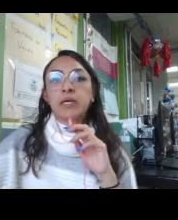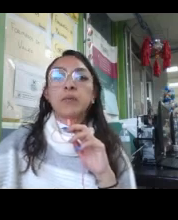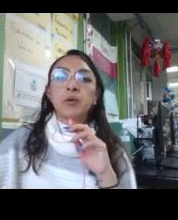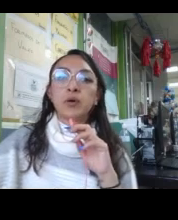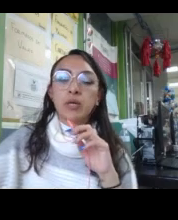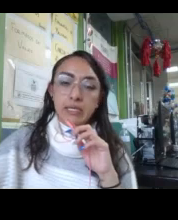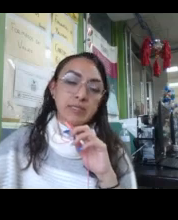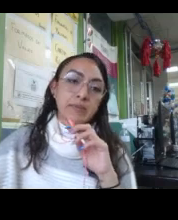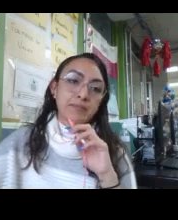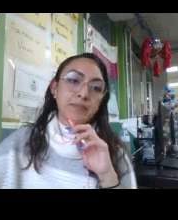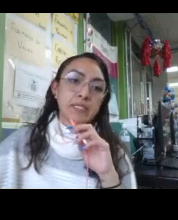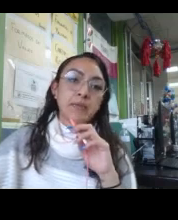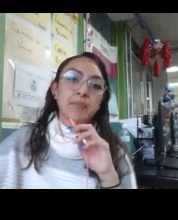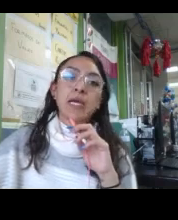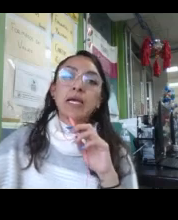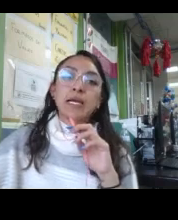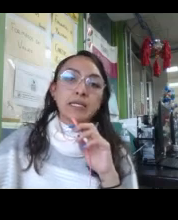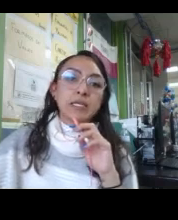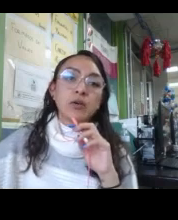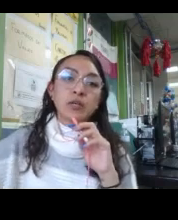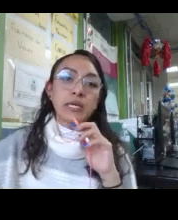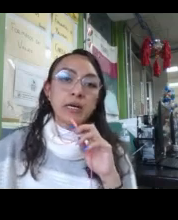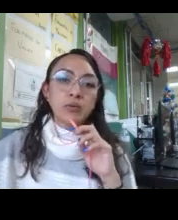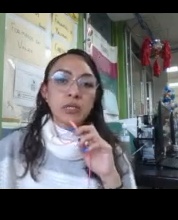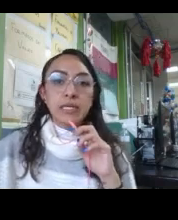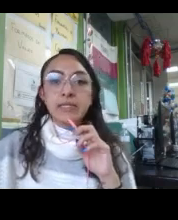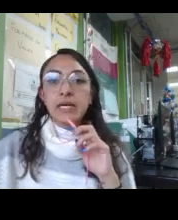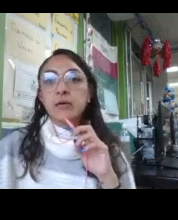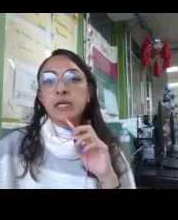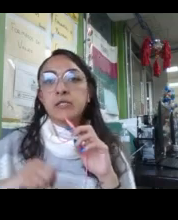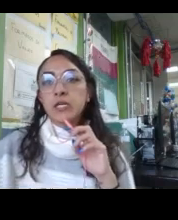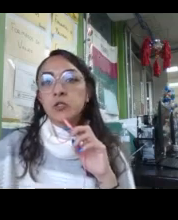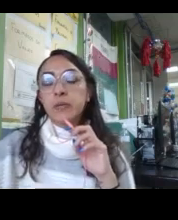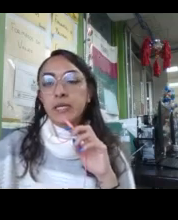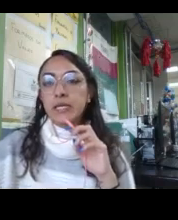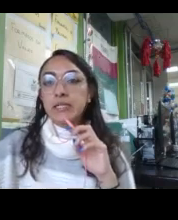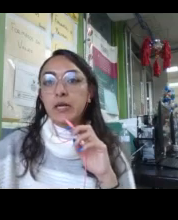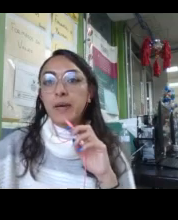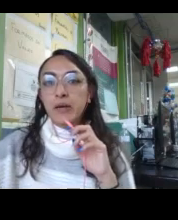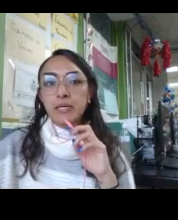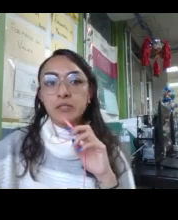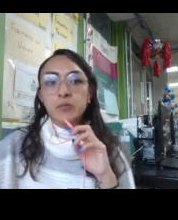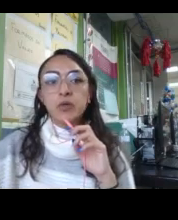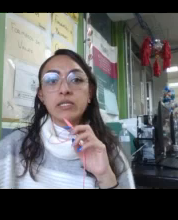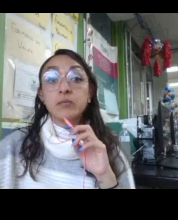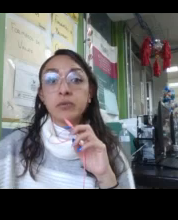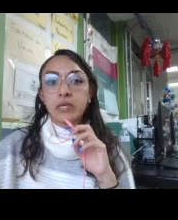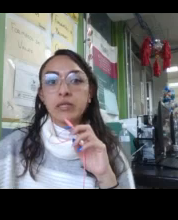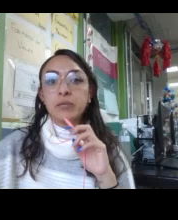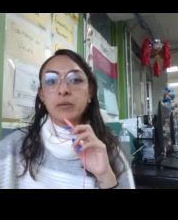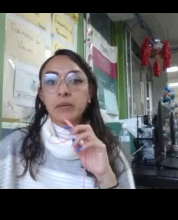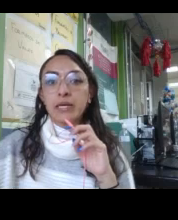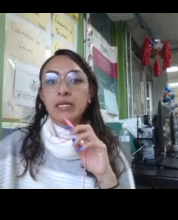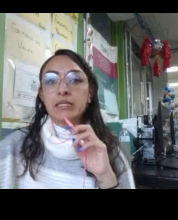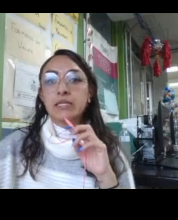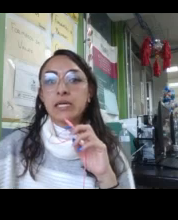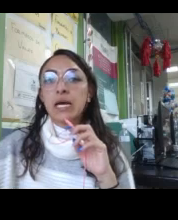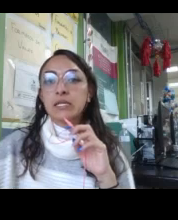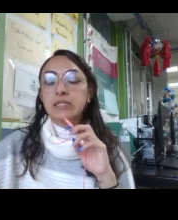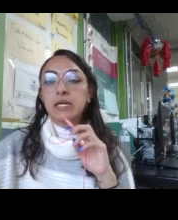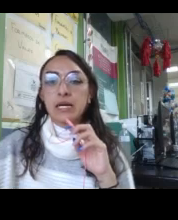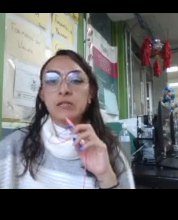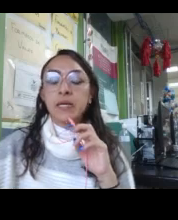viene, por ejemplo, dice, la dactilología utiliza las manos para deletrear palabras, por lo que es importante